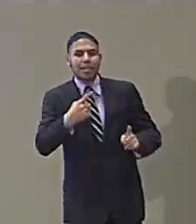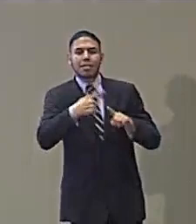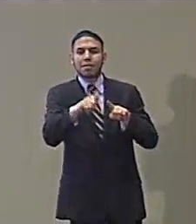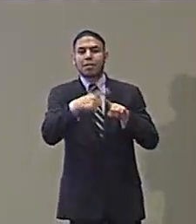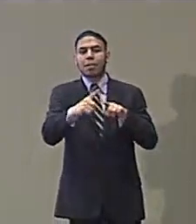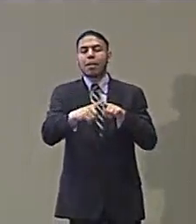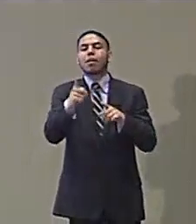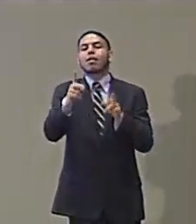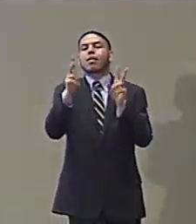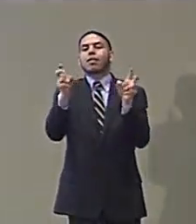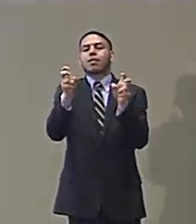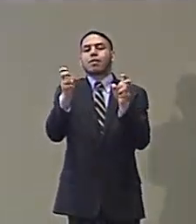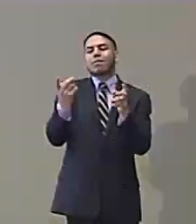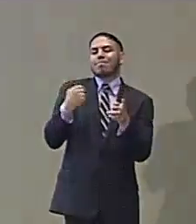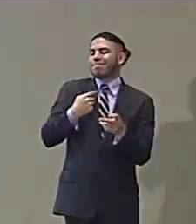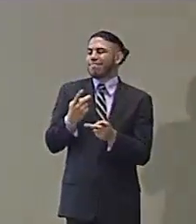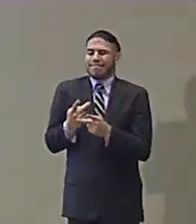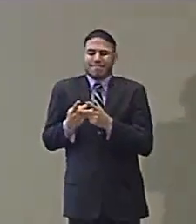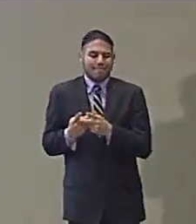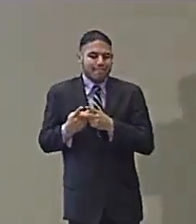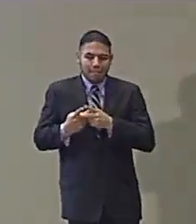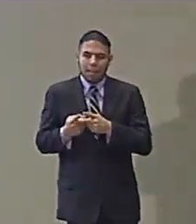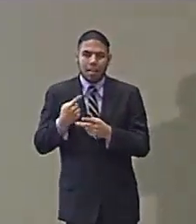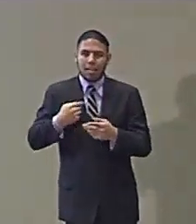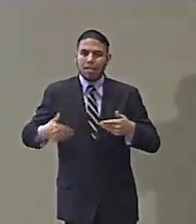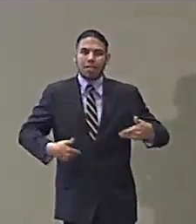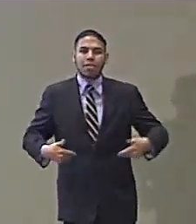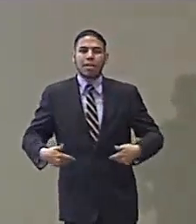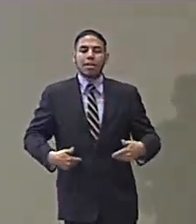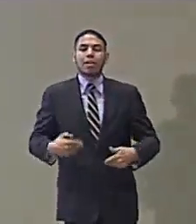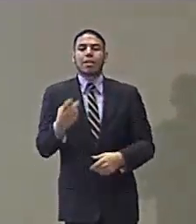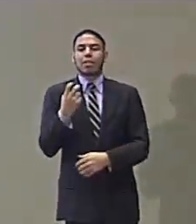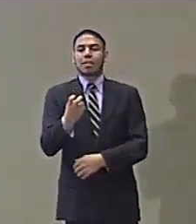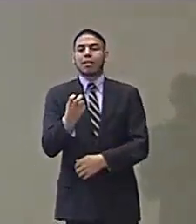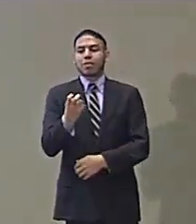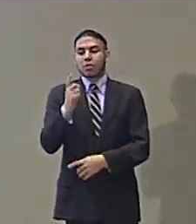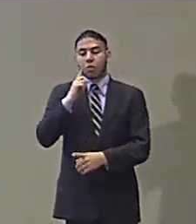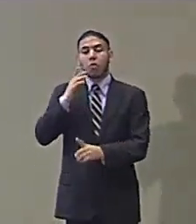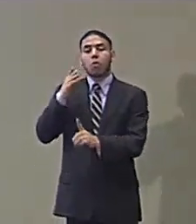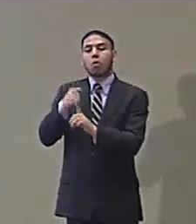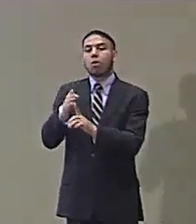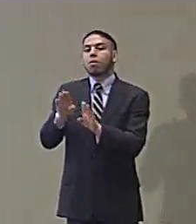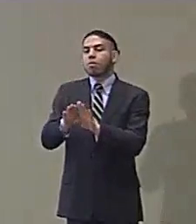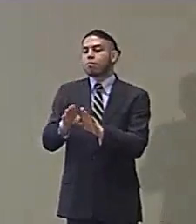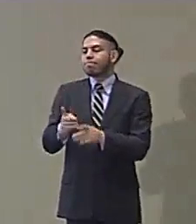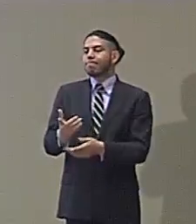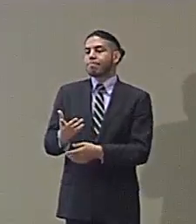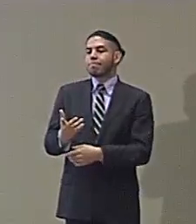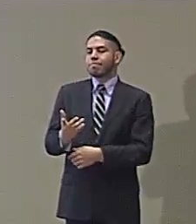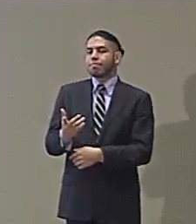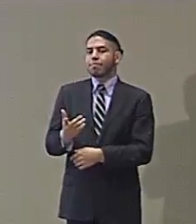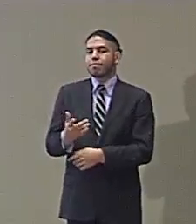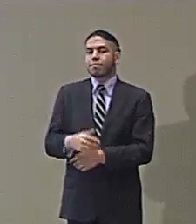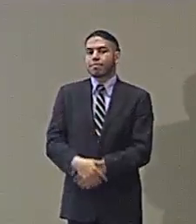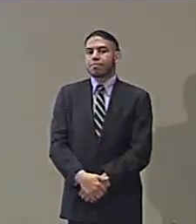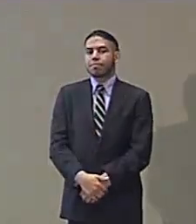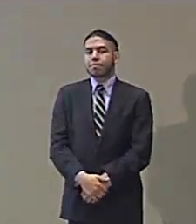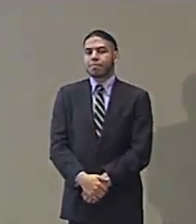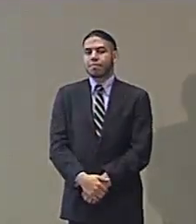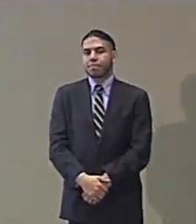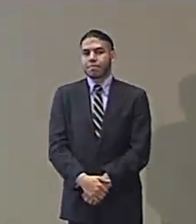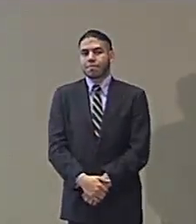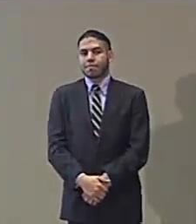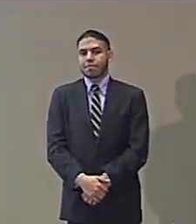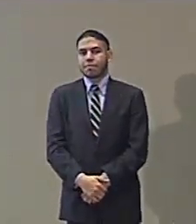tema de la intolerancia en una definición muy muy apropiada lo que no sé